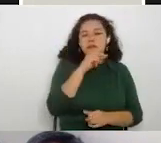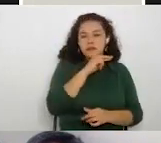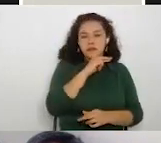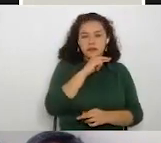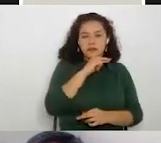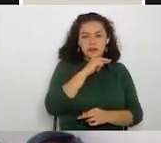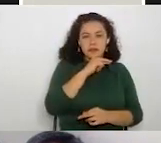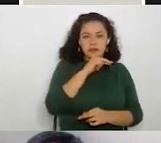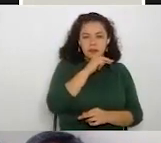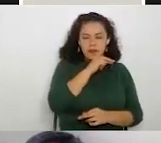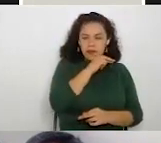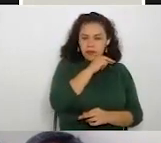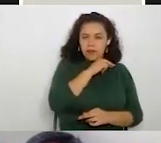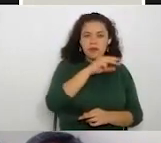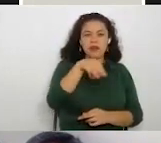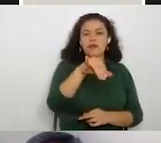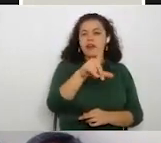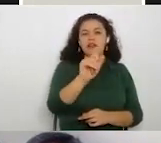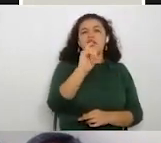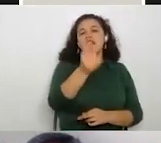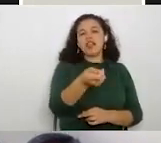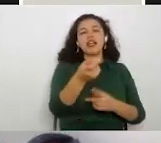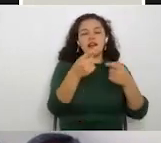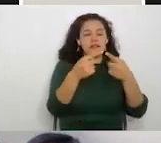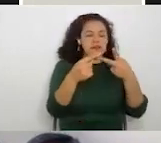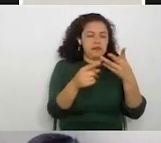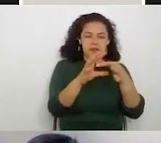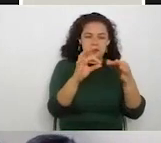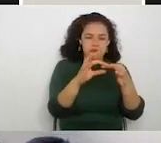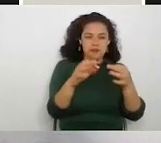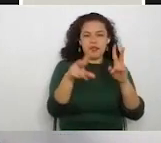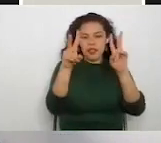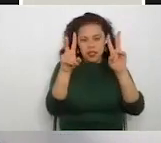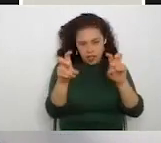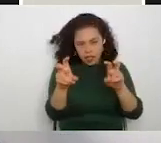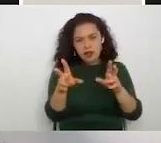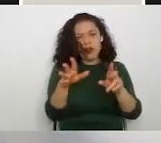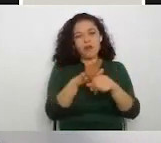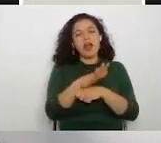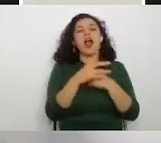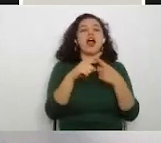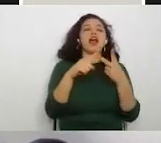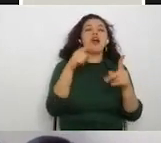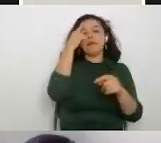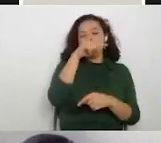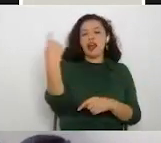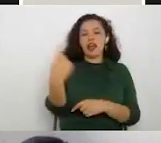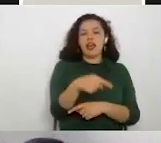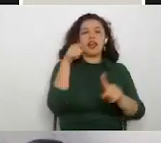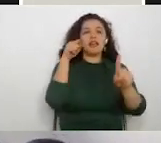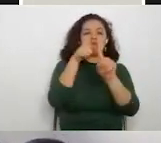es el manual de procedimientos, ¿no? El contenido del manual, cuáles son los fines, los